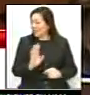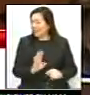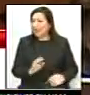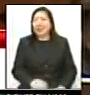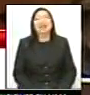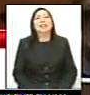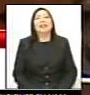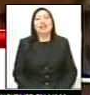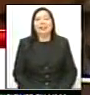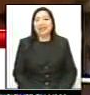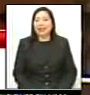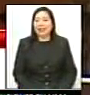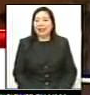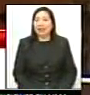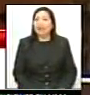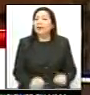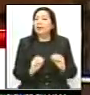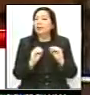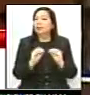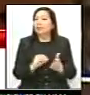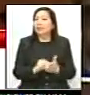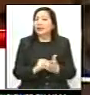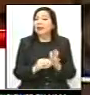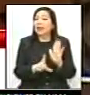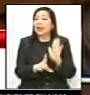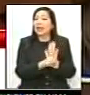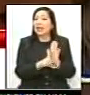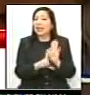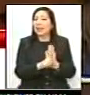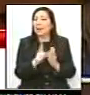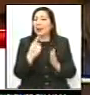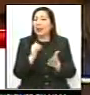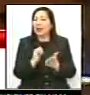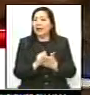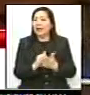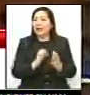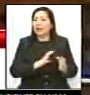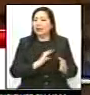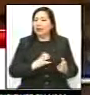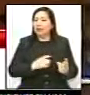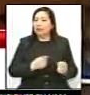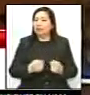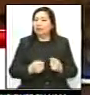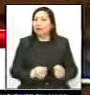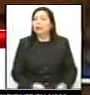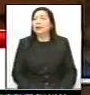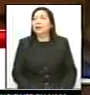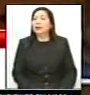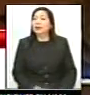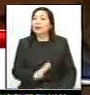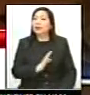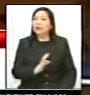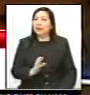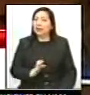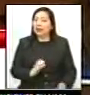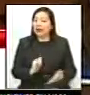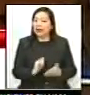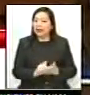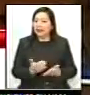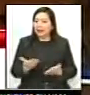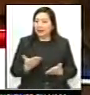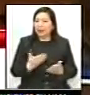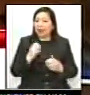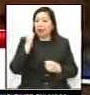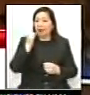garanticen el cumplimiento de la ley. Para eso requerimos un Estado regulador, un Estado que haga respetar